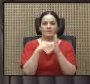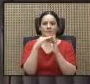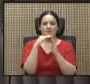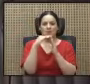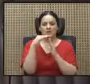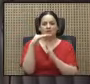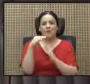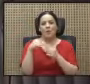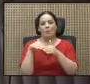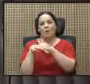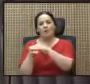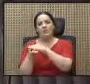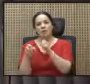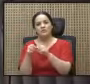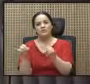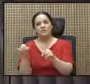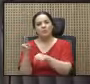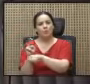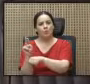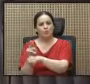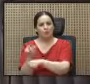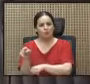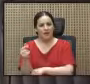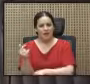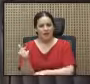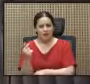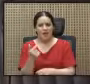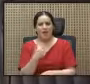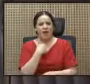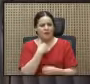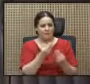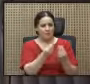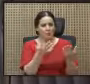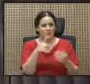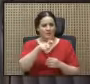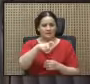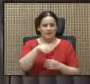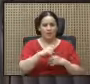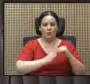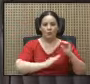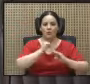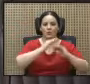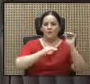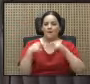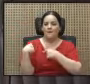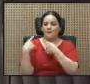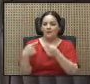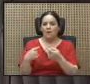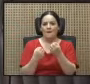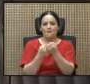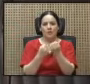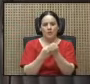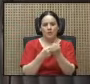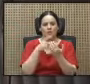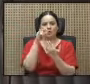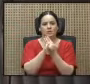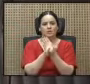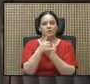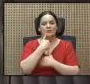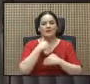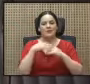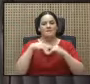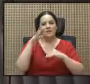ejecutar, donde hay mucha necesidad de infraestructura. He venido apoyando proyectos que tienen más de 4 años con los